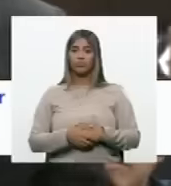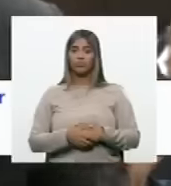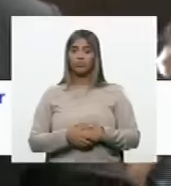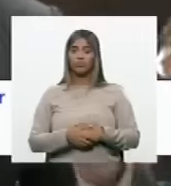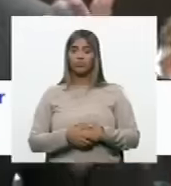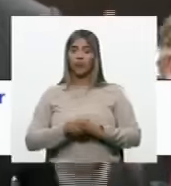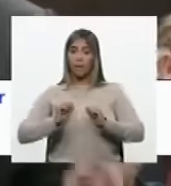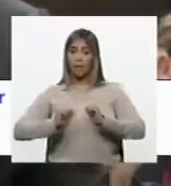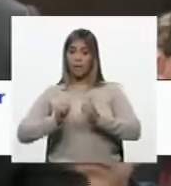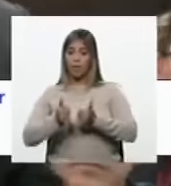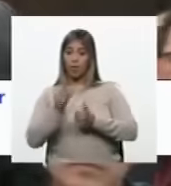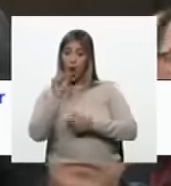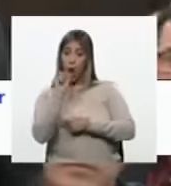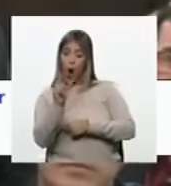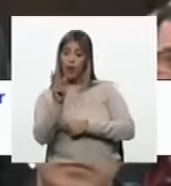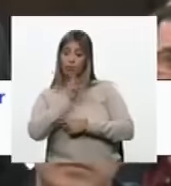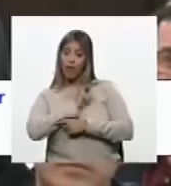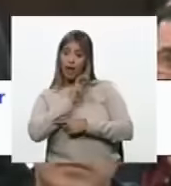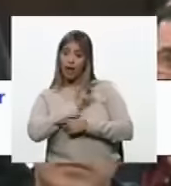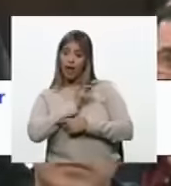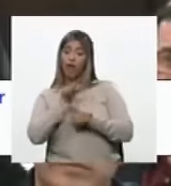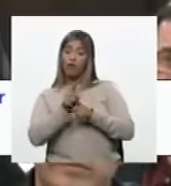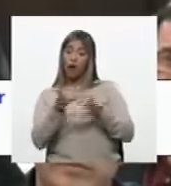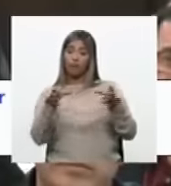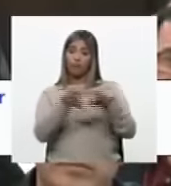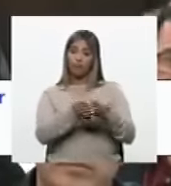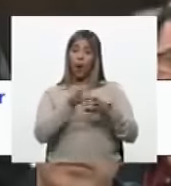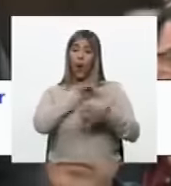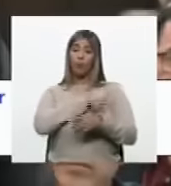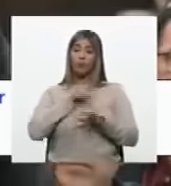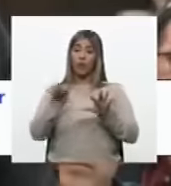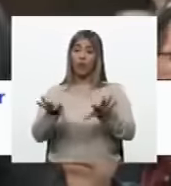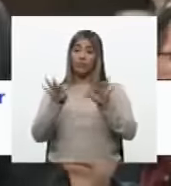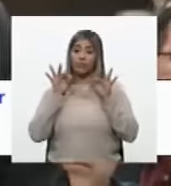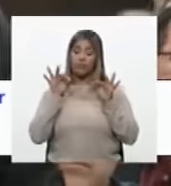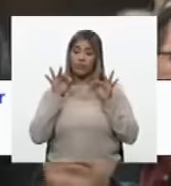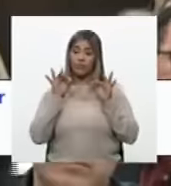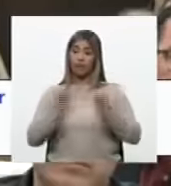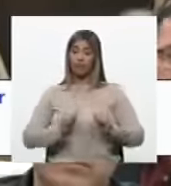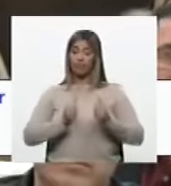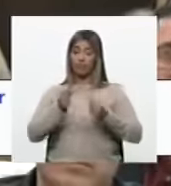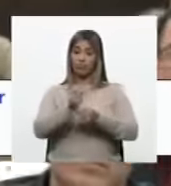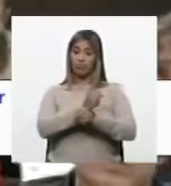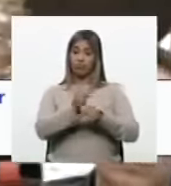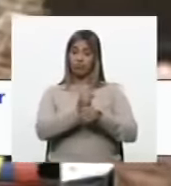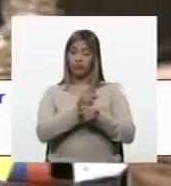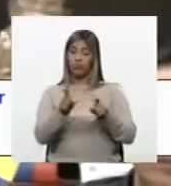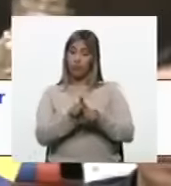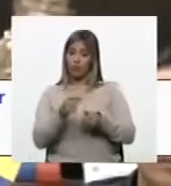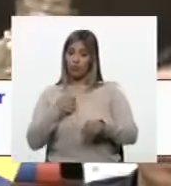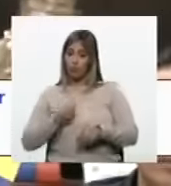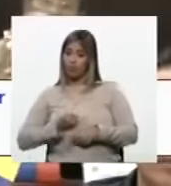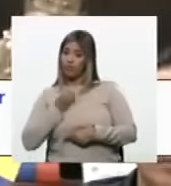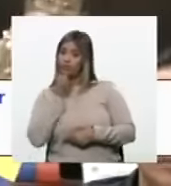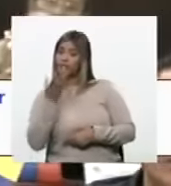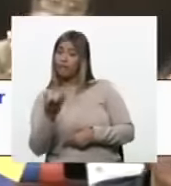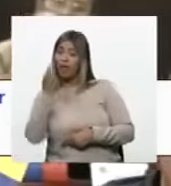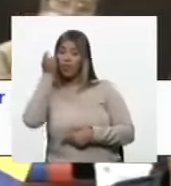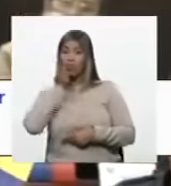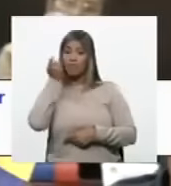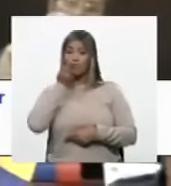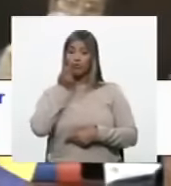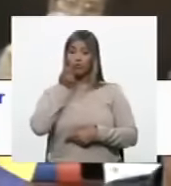A partir del 11 de enero quedamos establecidos como comisión especial. Lo comento como diputado de la